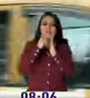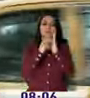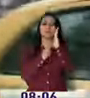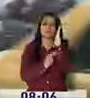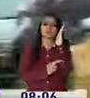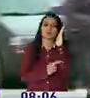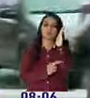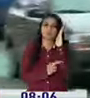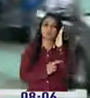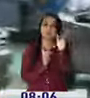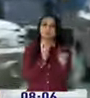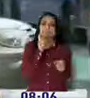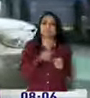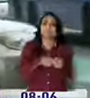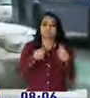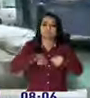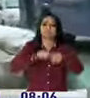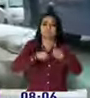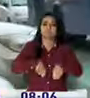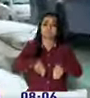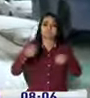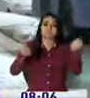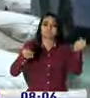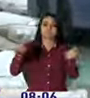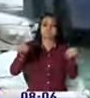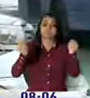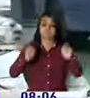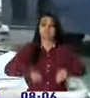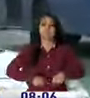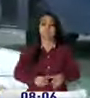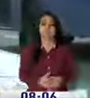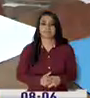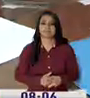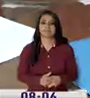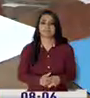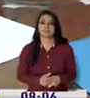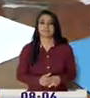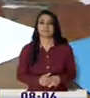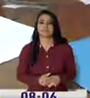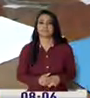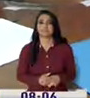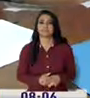requisitos para la contratación de conductores. Informó Patricia Aldaz.